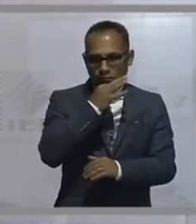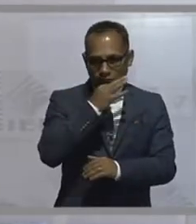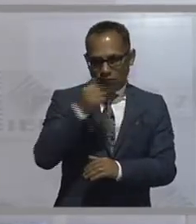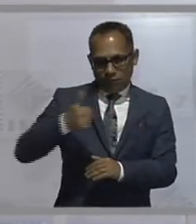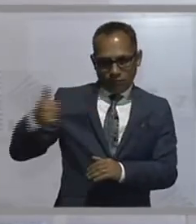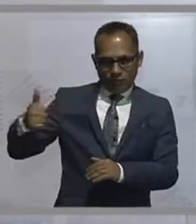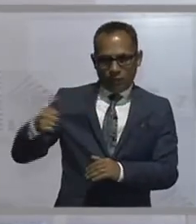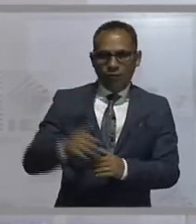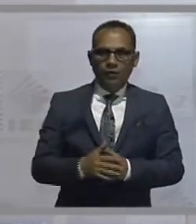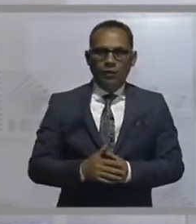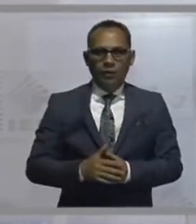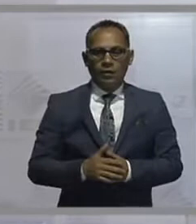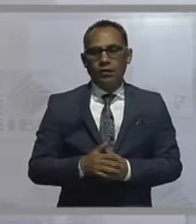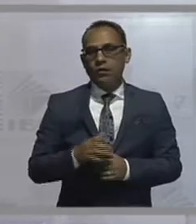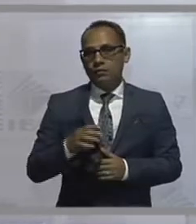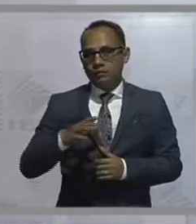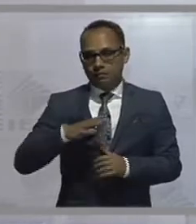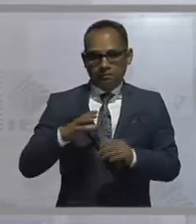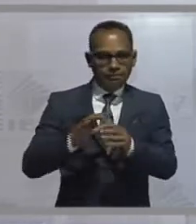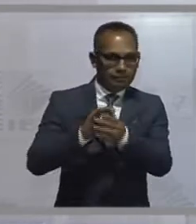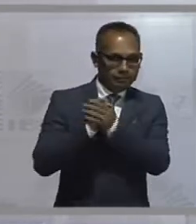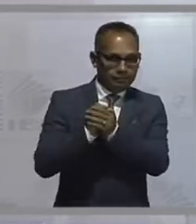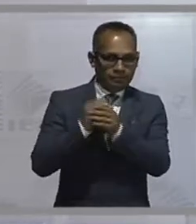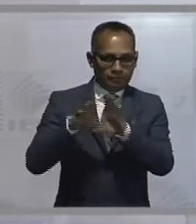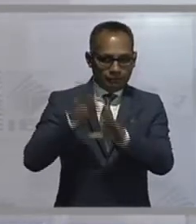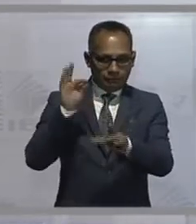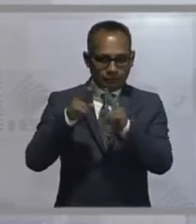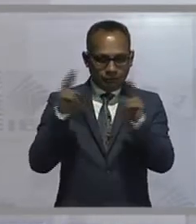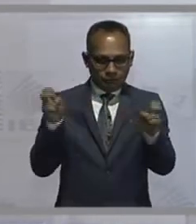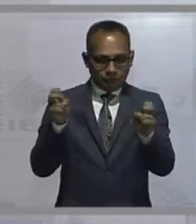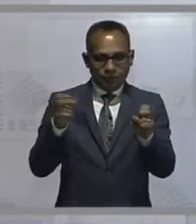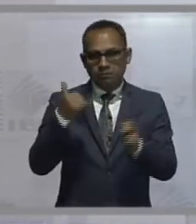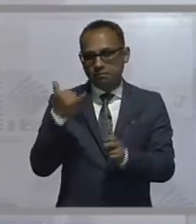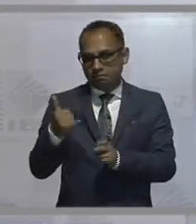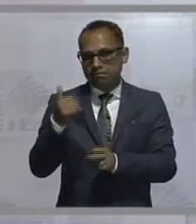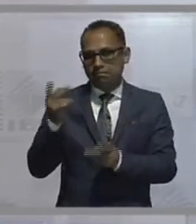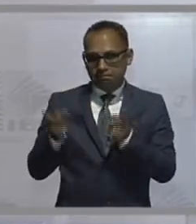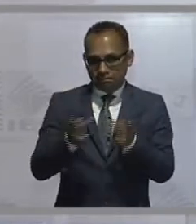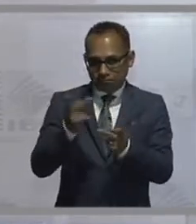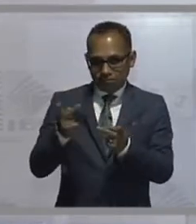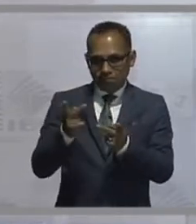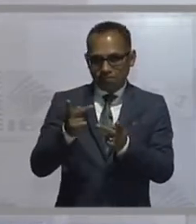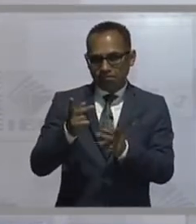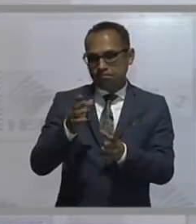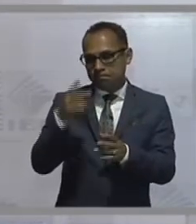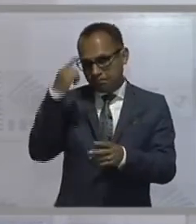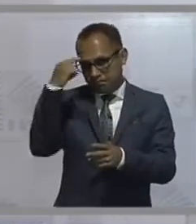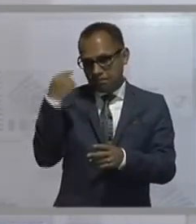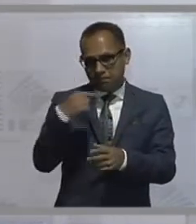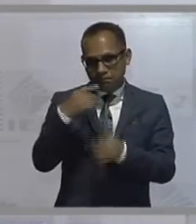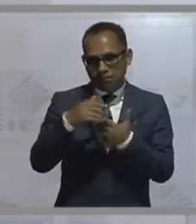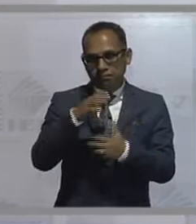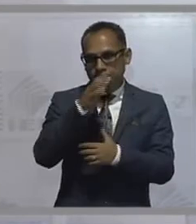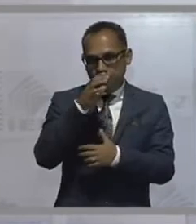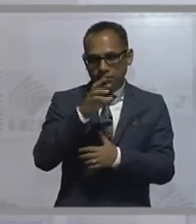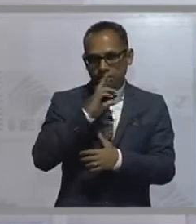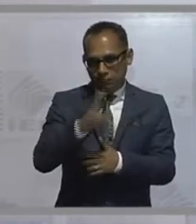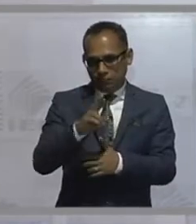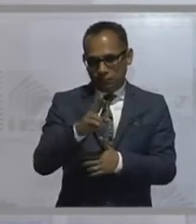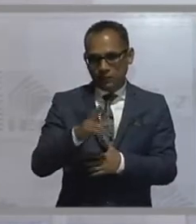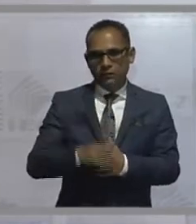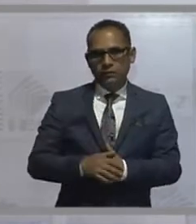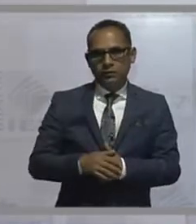sortear los temas ha de ser a desarrollar así como las preguntas a contestar en el debate de acuerdo a lo anterior la y los